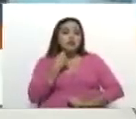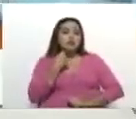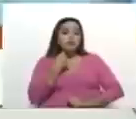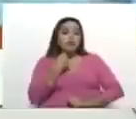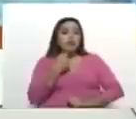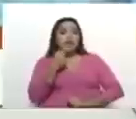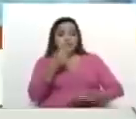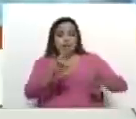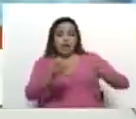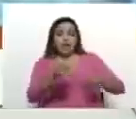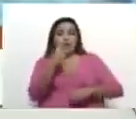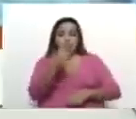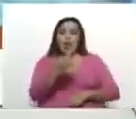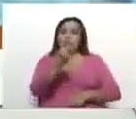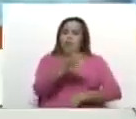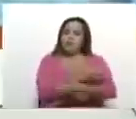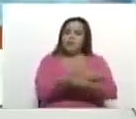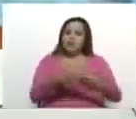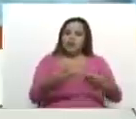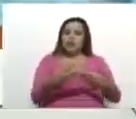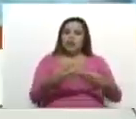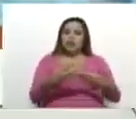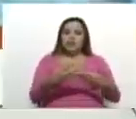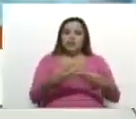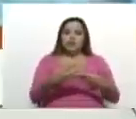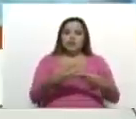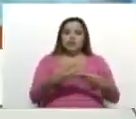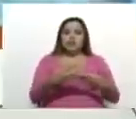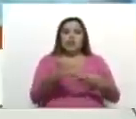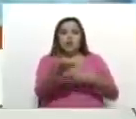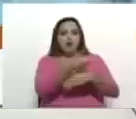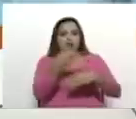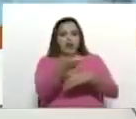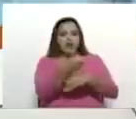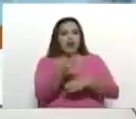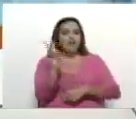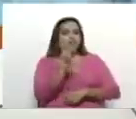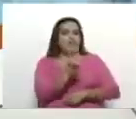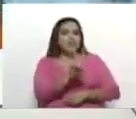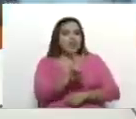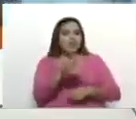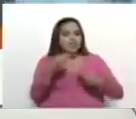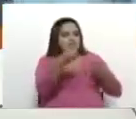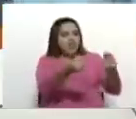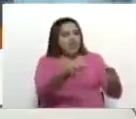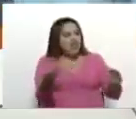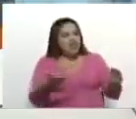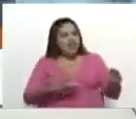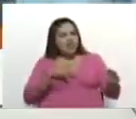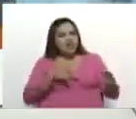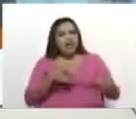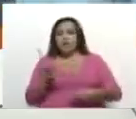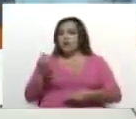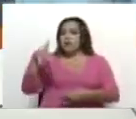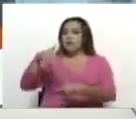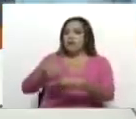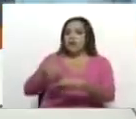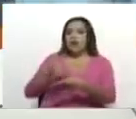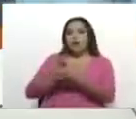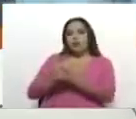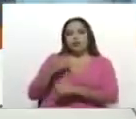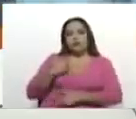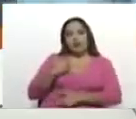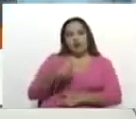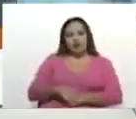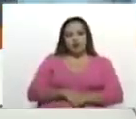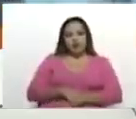le dijeron que tenían dos millones de dólares del gobierno de Venezuela que si se los daban a él o qué hacían y guaidó dijo deposítame la cuenta de un amigo mío